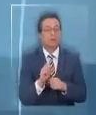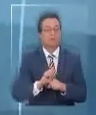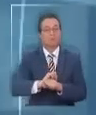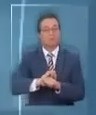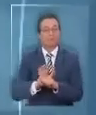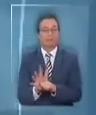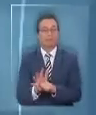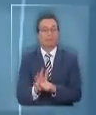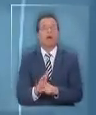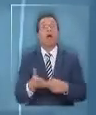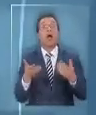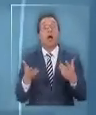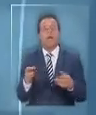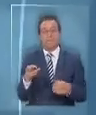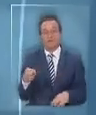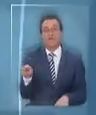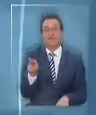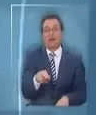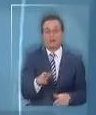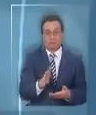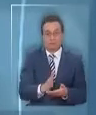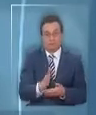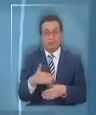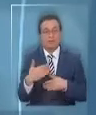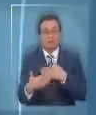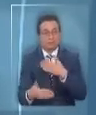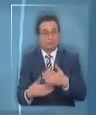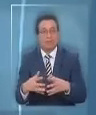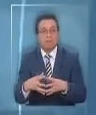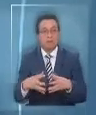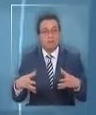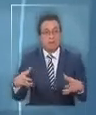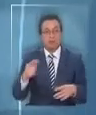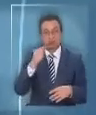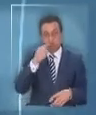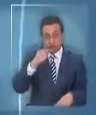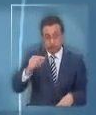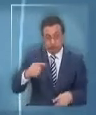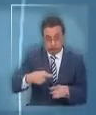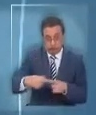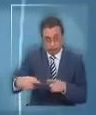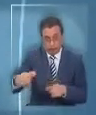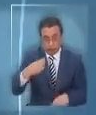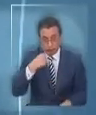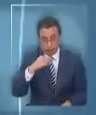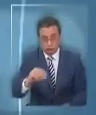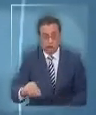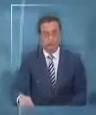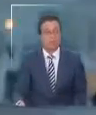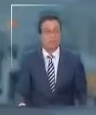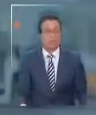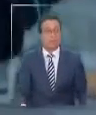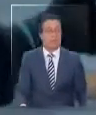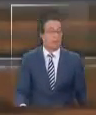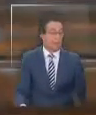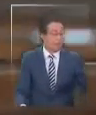pandemia. Algunos esperan volver a operar masivamente en un par de semanas.